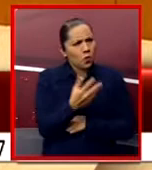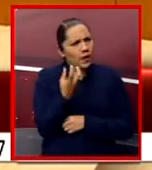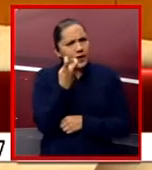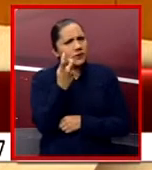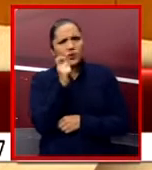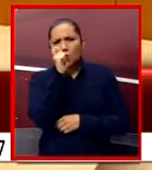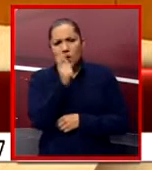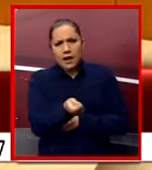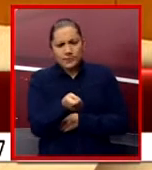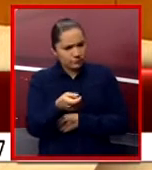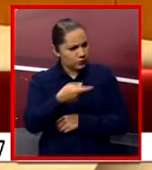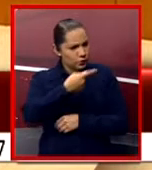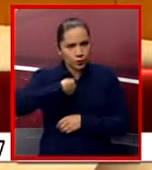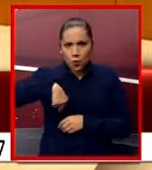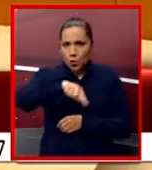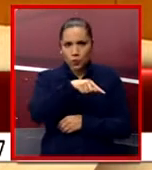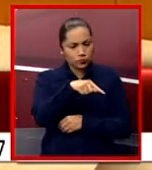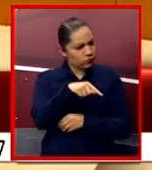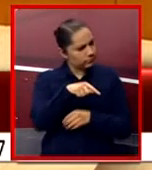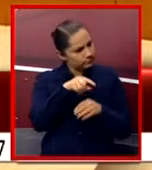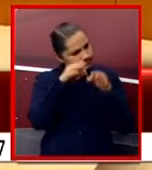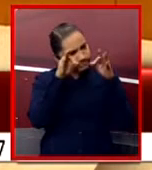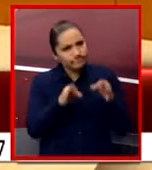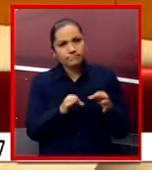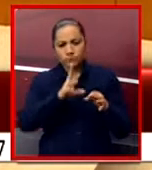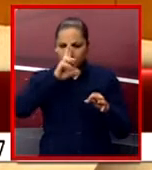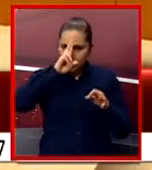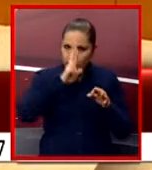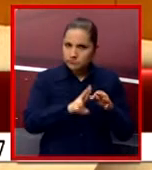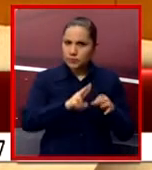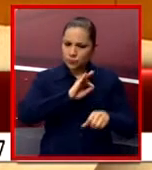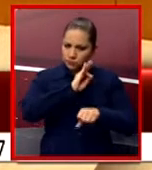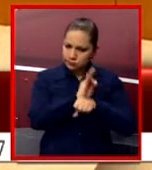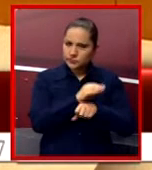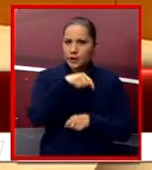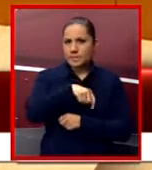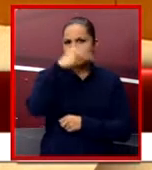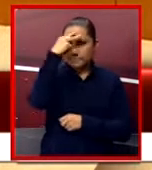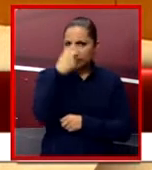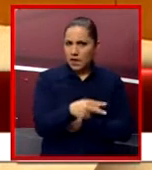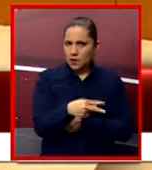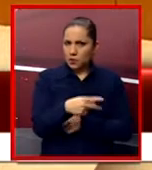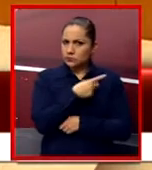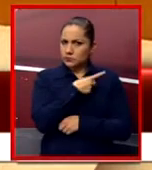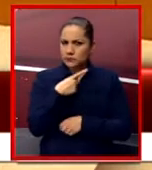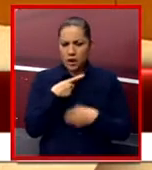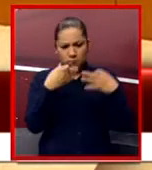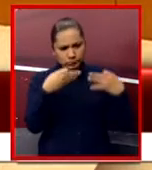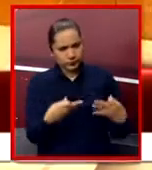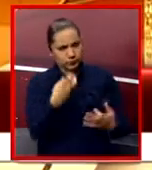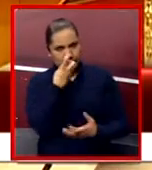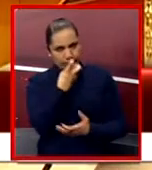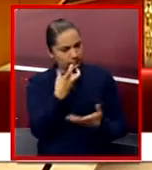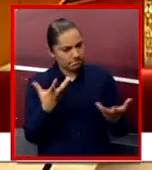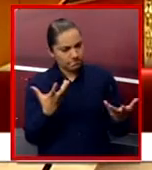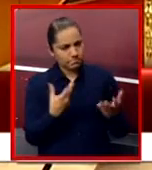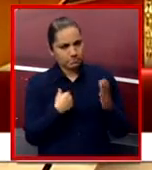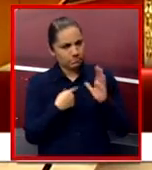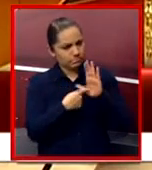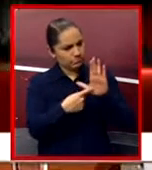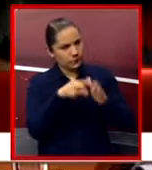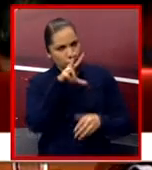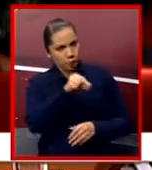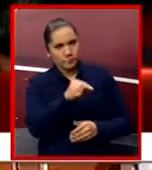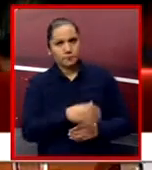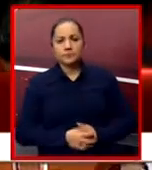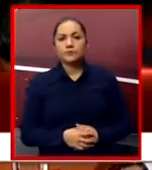de un principio fundamental de dignidad y de soberanía nacional. De acuerdo al formato aprobado por